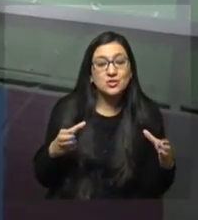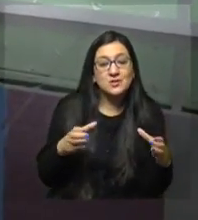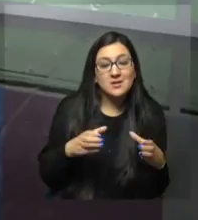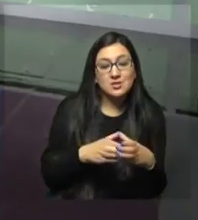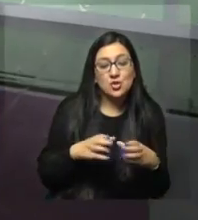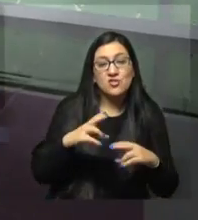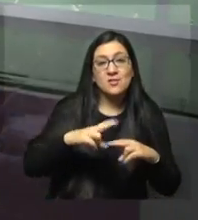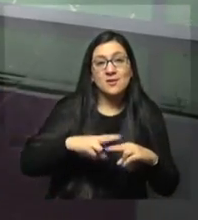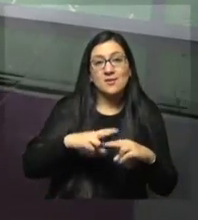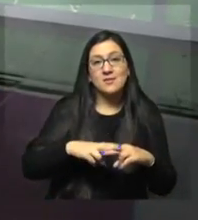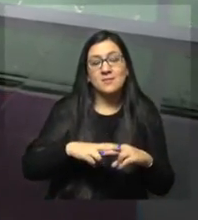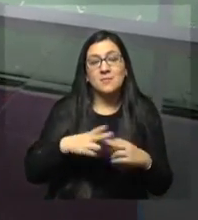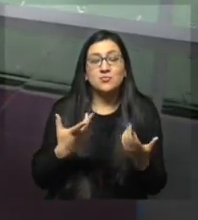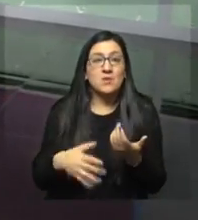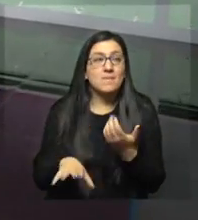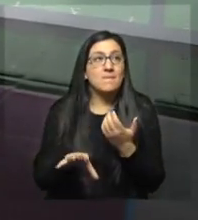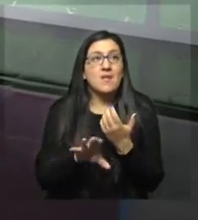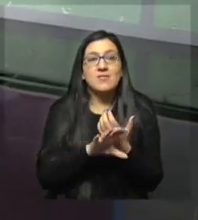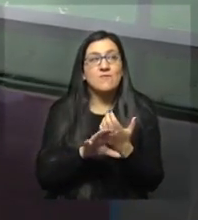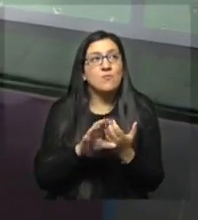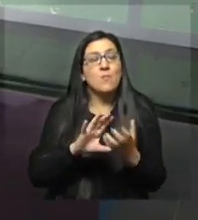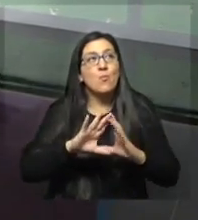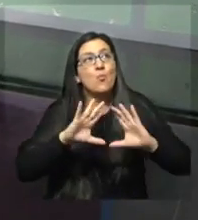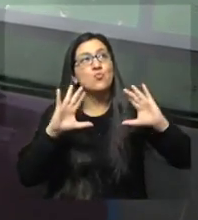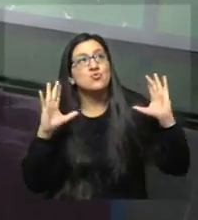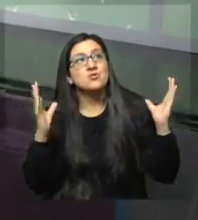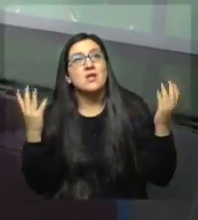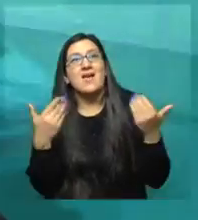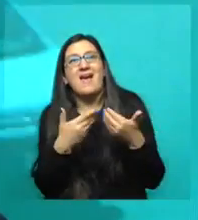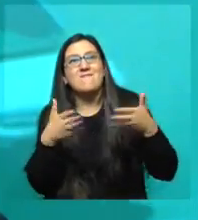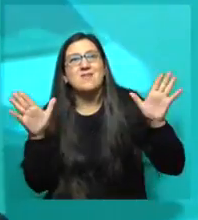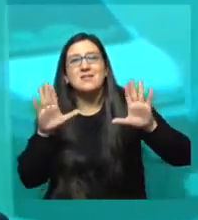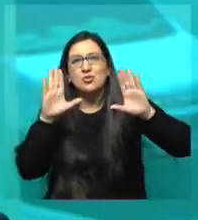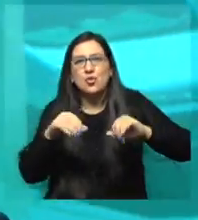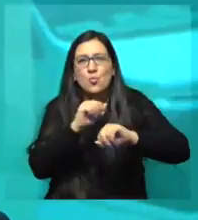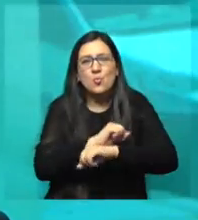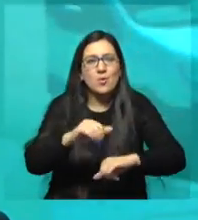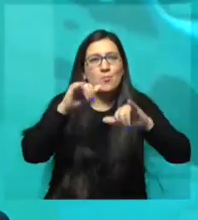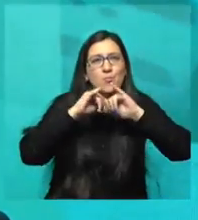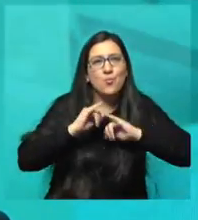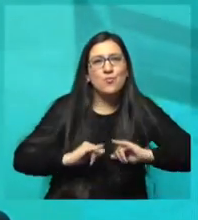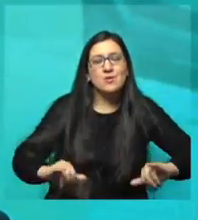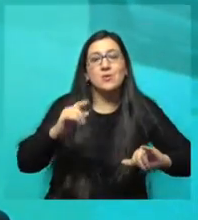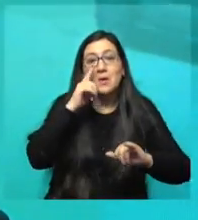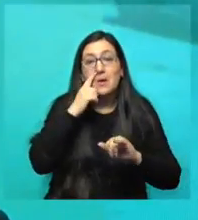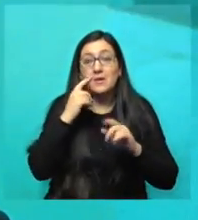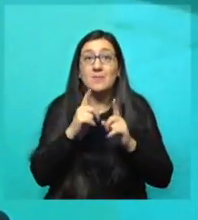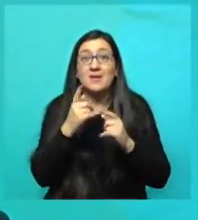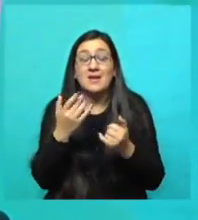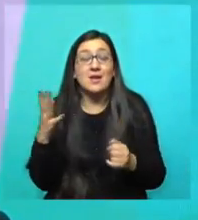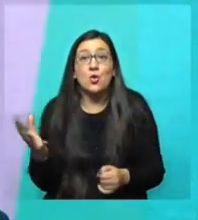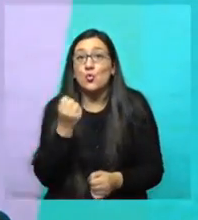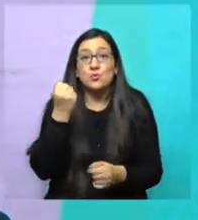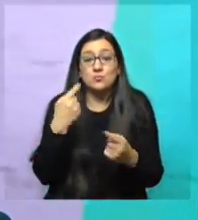que es una plataforma mundial, súper abierta, donde todo el mundo puede publicar y sobre todo donde uno puede encontrar cualquier tipo de